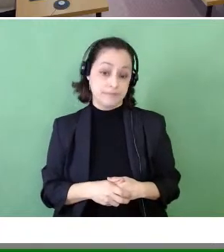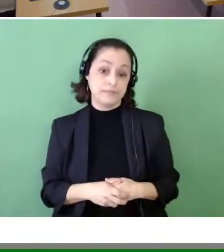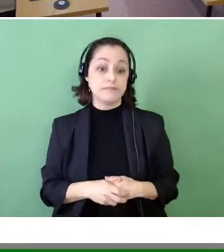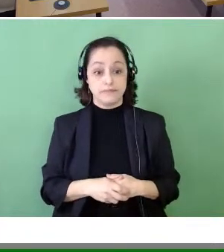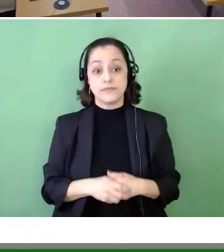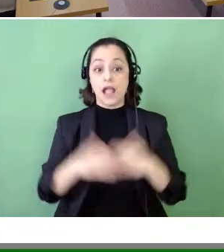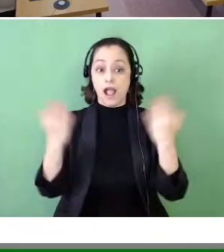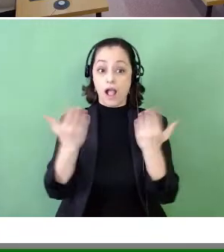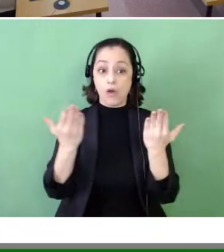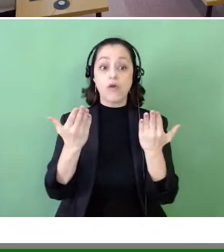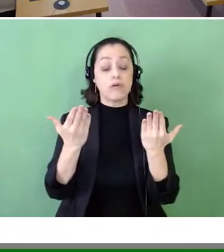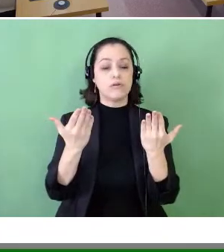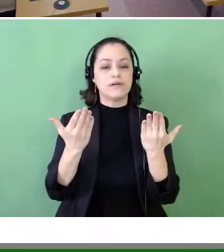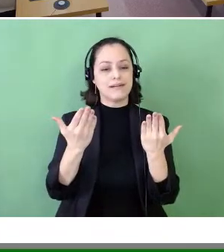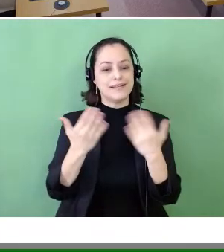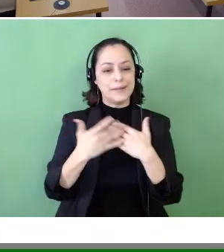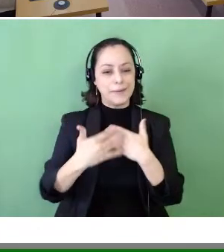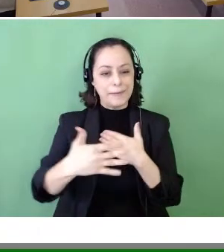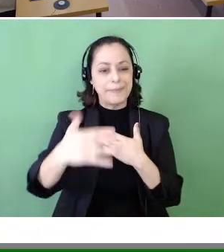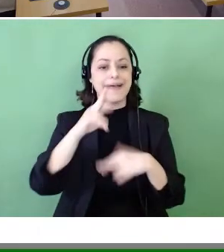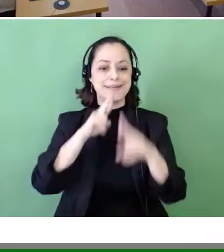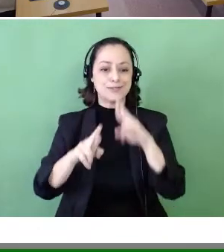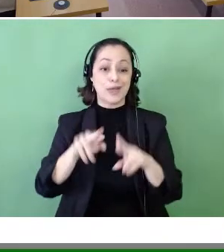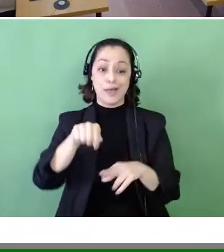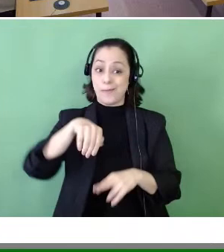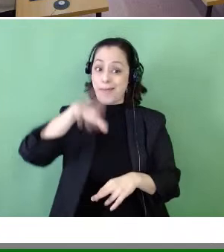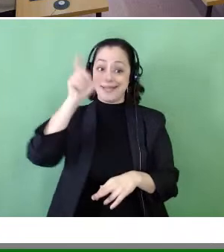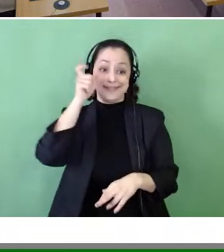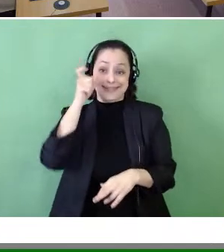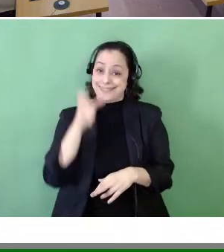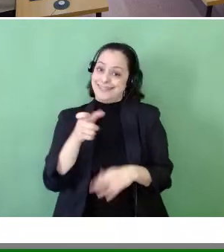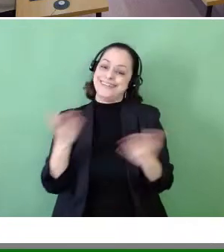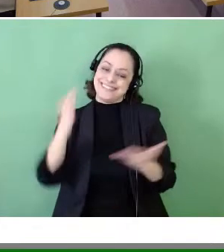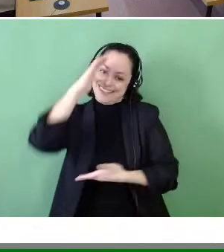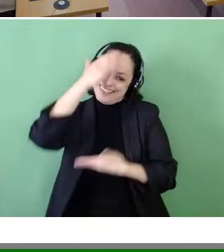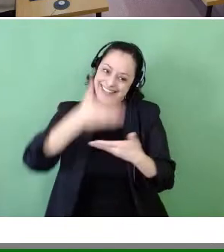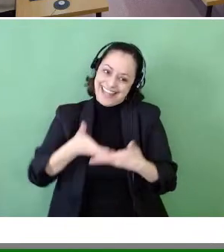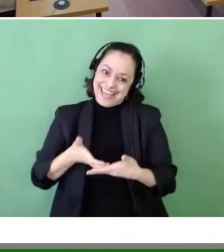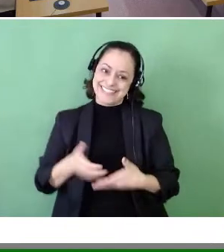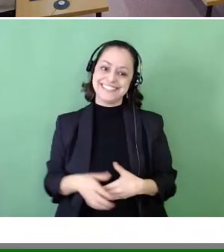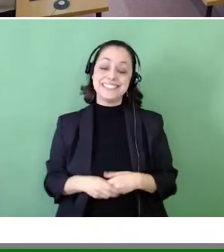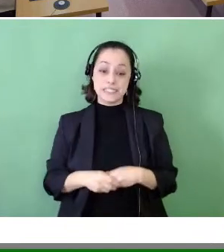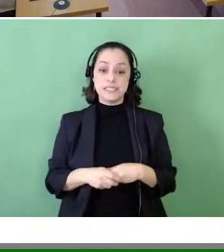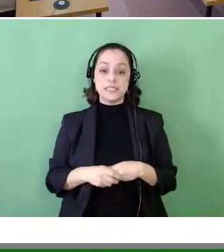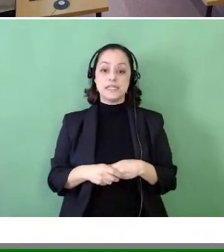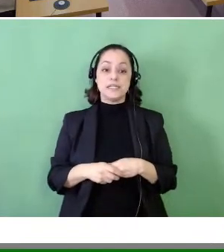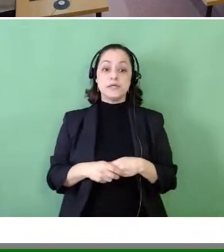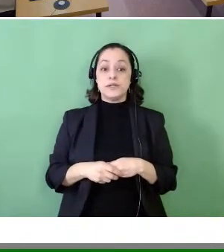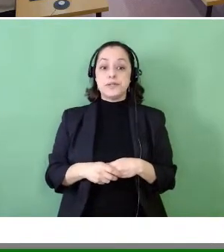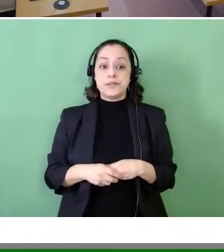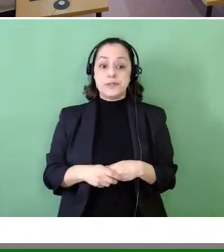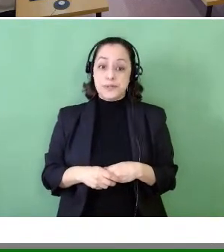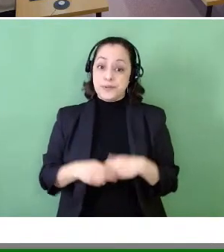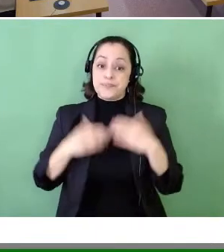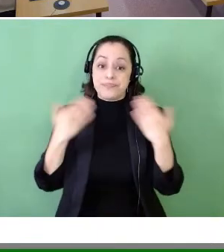los resultados, porque creo que es lo que más interesa. Y ponemos así como en cada